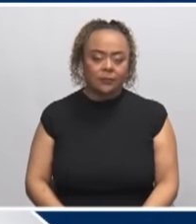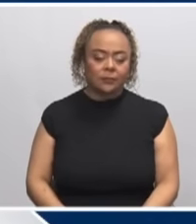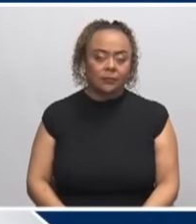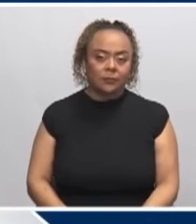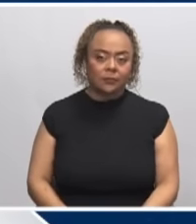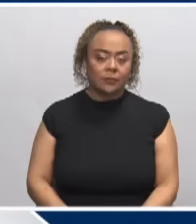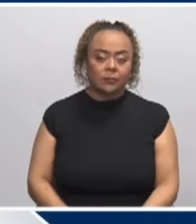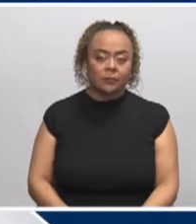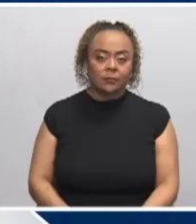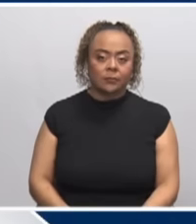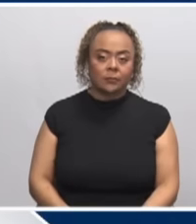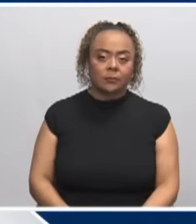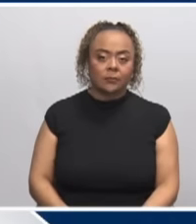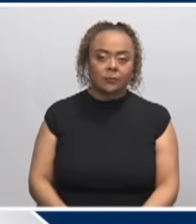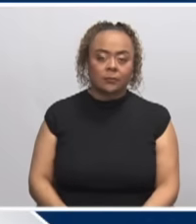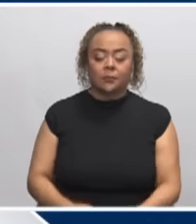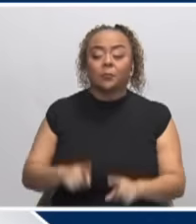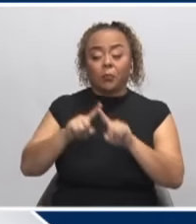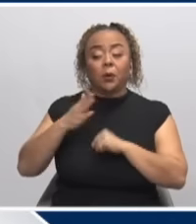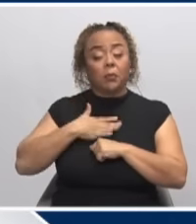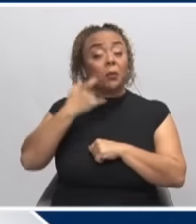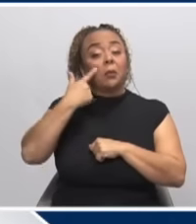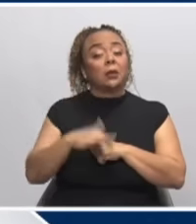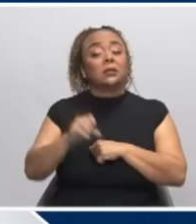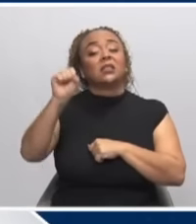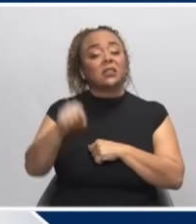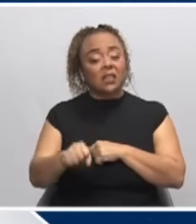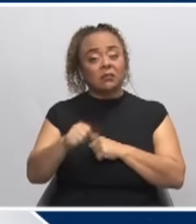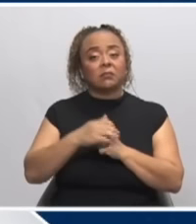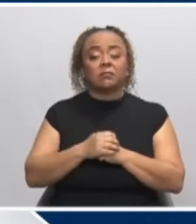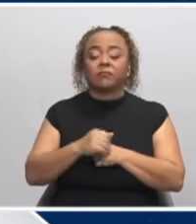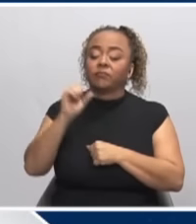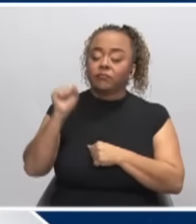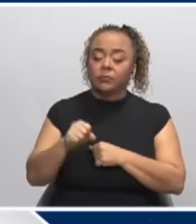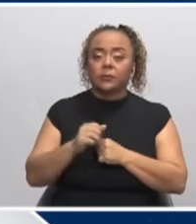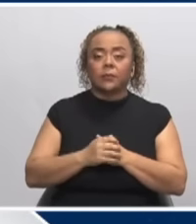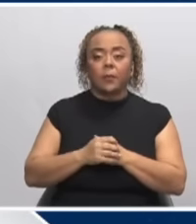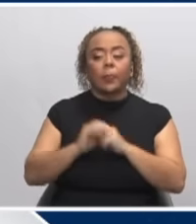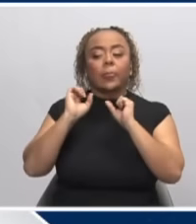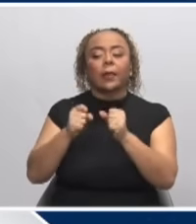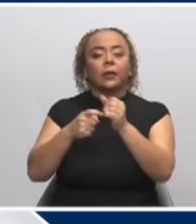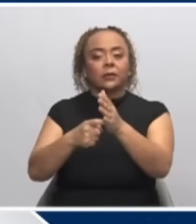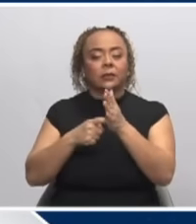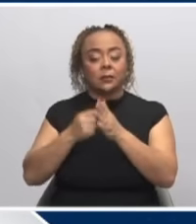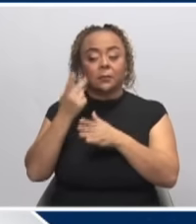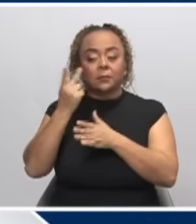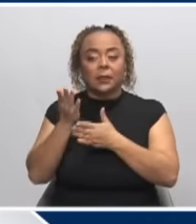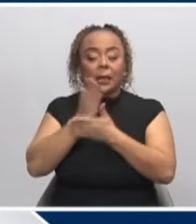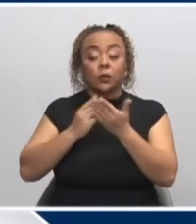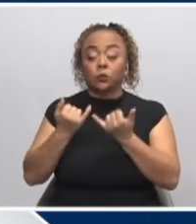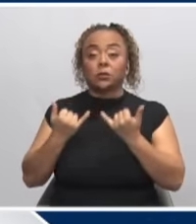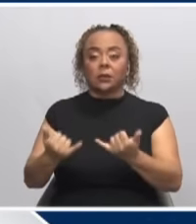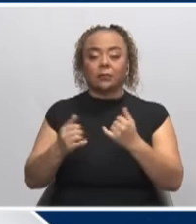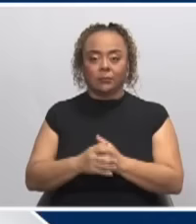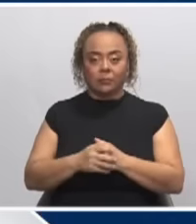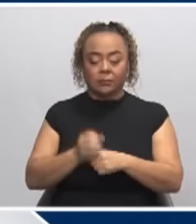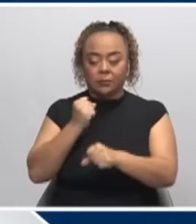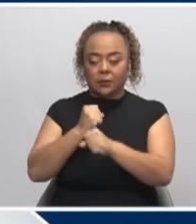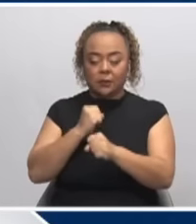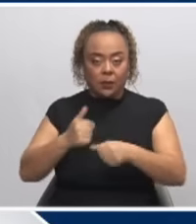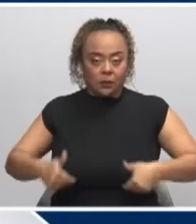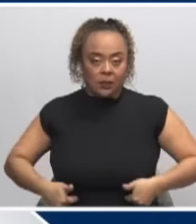de Honduras pero me parece que sí que sí podemos exigir ver algo ya del trabajo